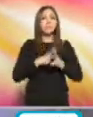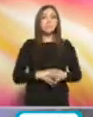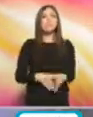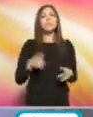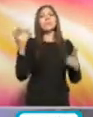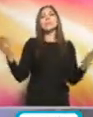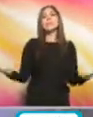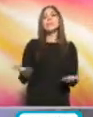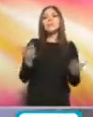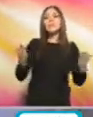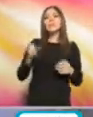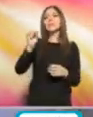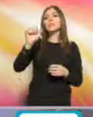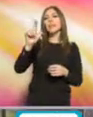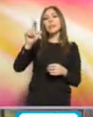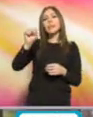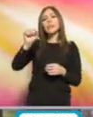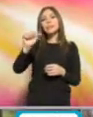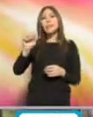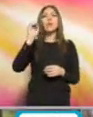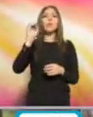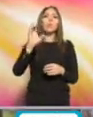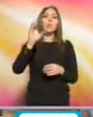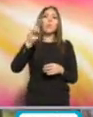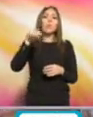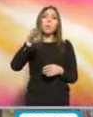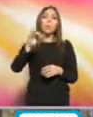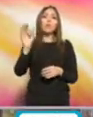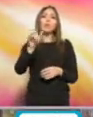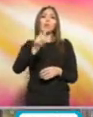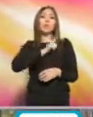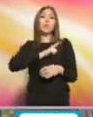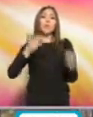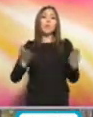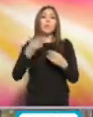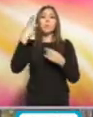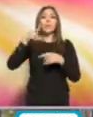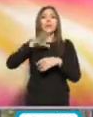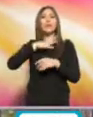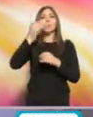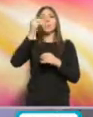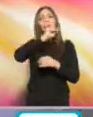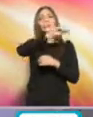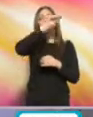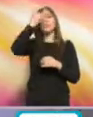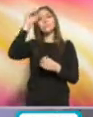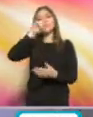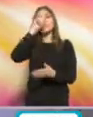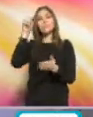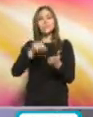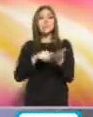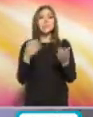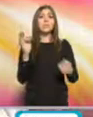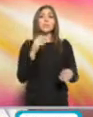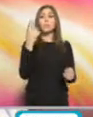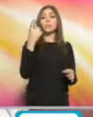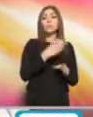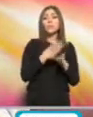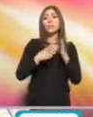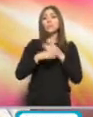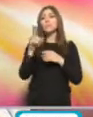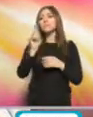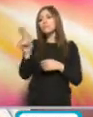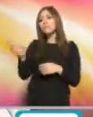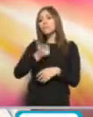También, si le gusta bailar. No le queremos mencionar ningún sitio en especial, pero hay muchos sitios realmente increíbles. Es que si no es una cosa, puede ser la otra. Así